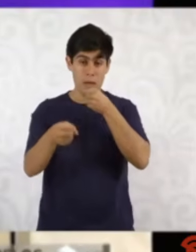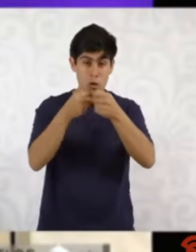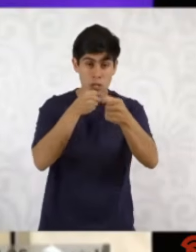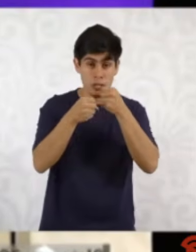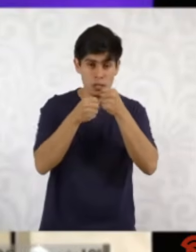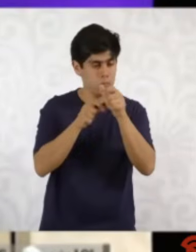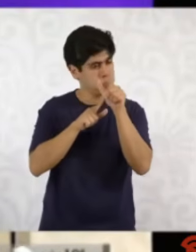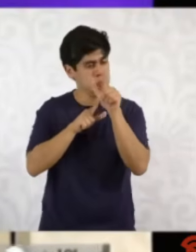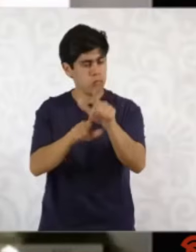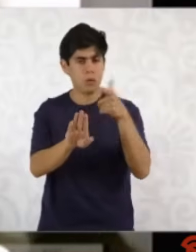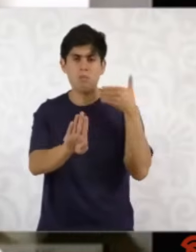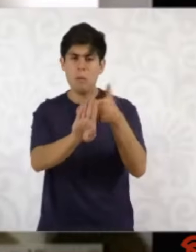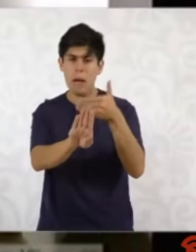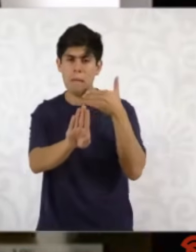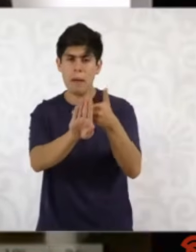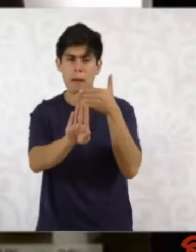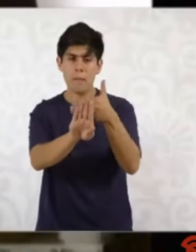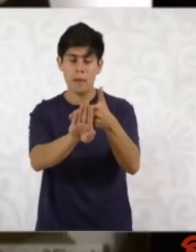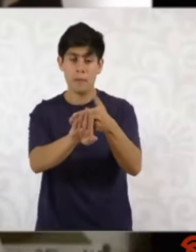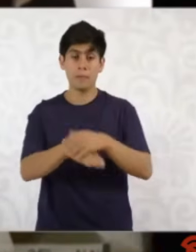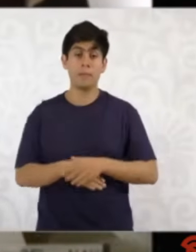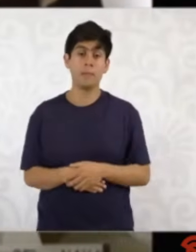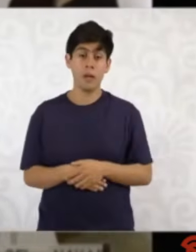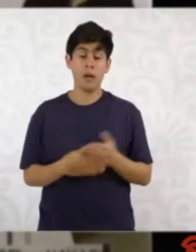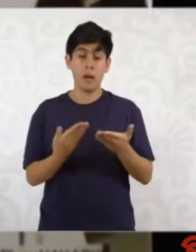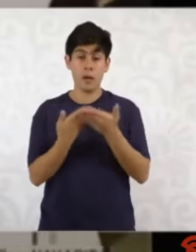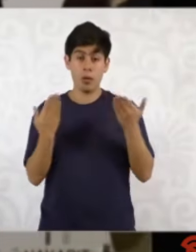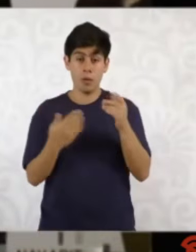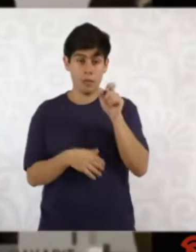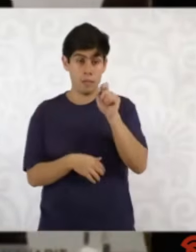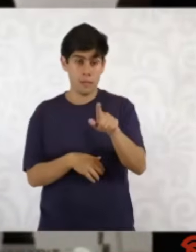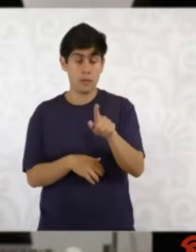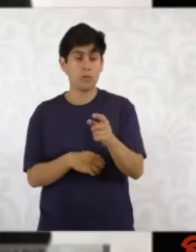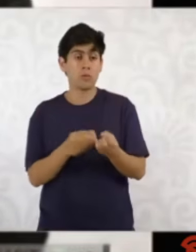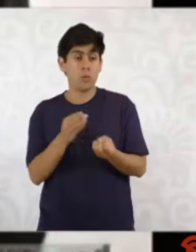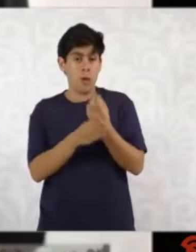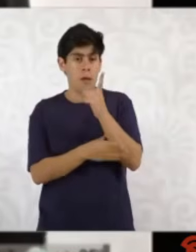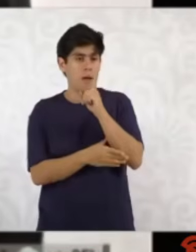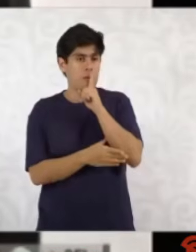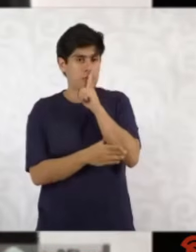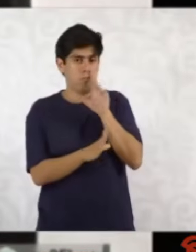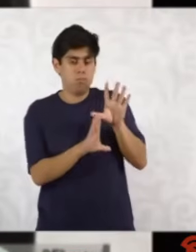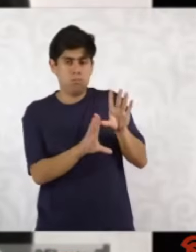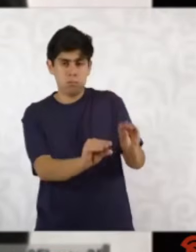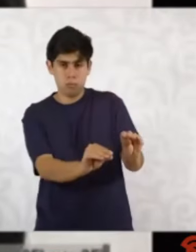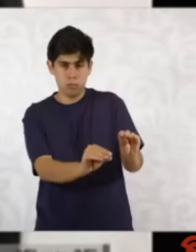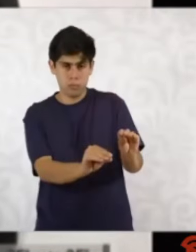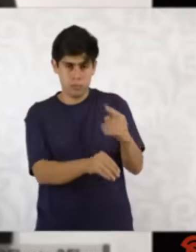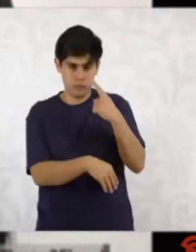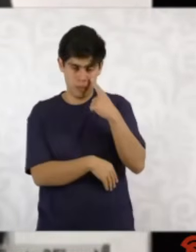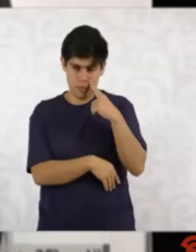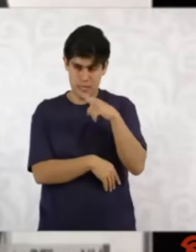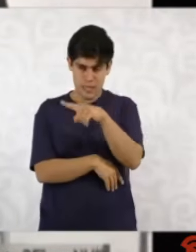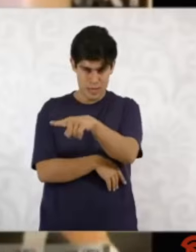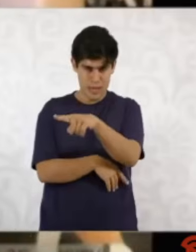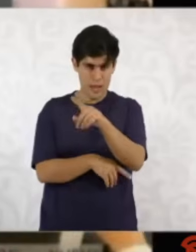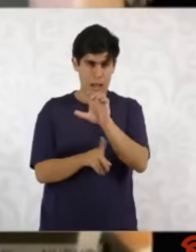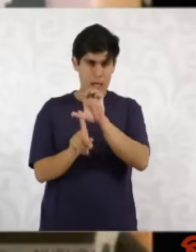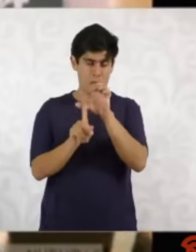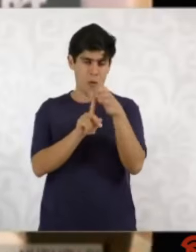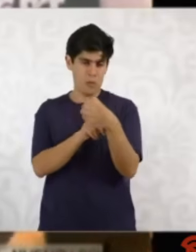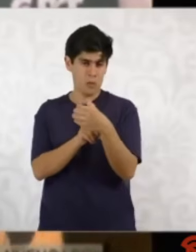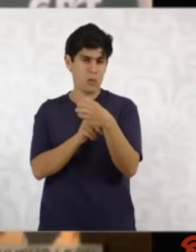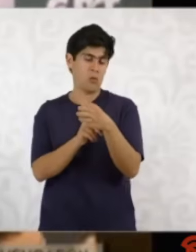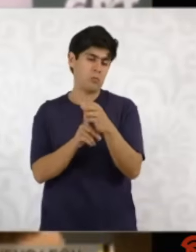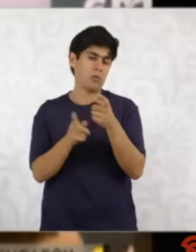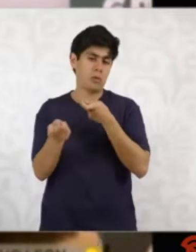hay preocupación por un nuevo intento de censura. Escuche bien, porque la Comisión Reguladora de Telecomunicaciones abrió una